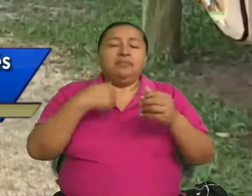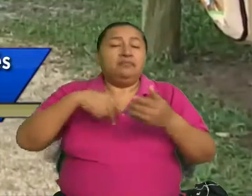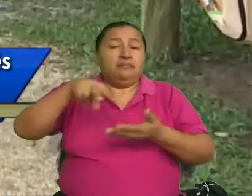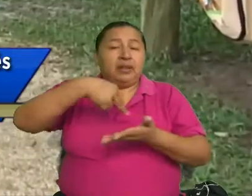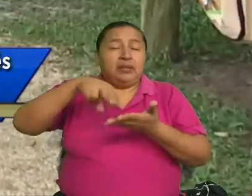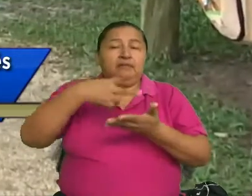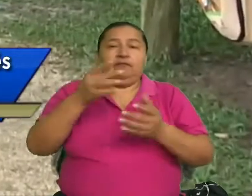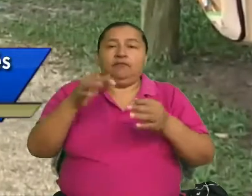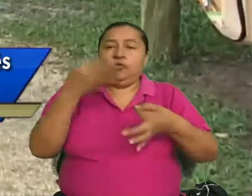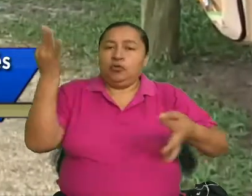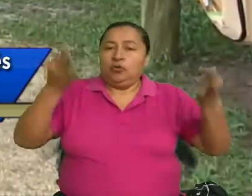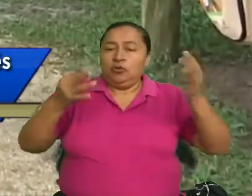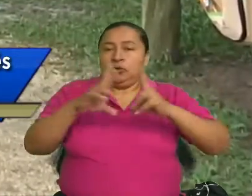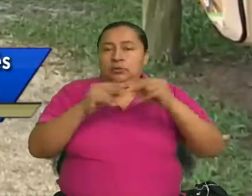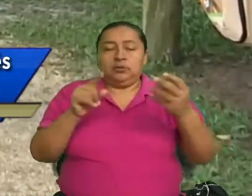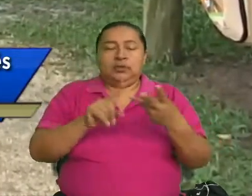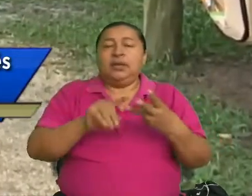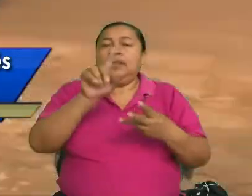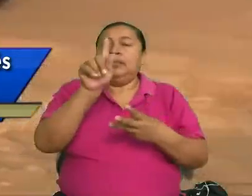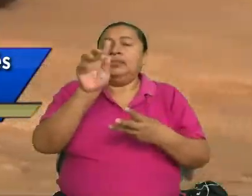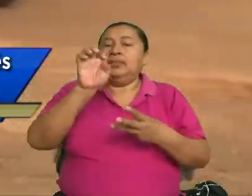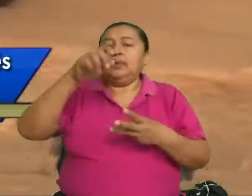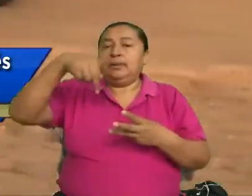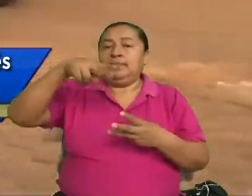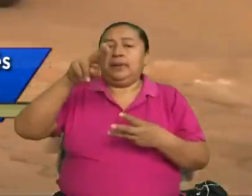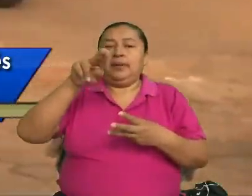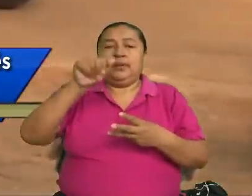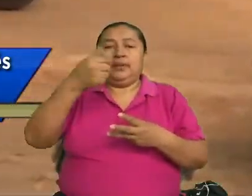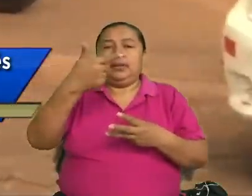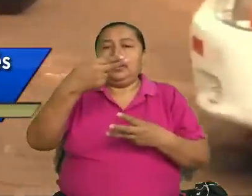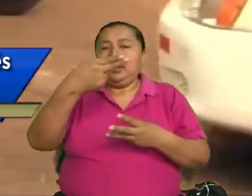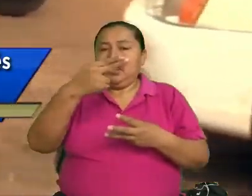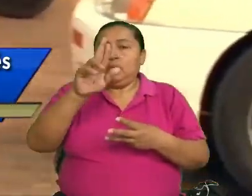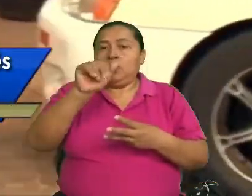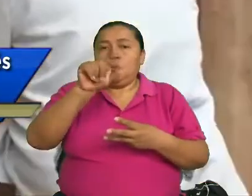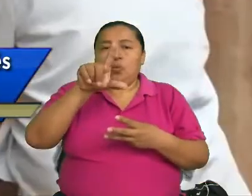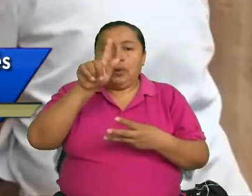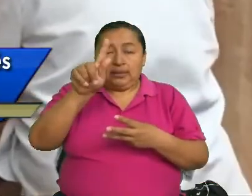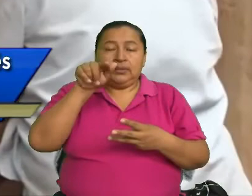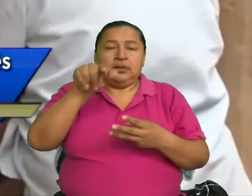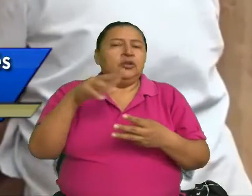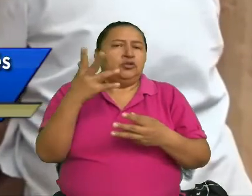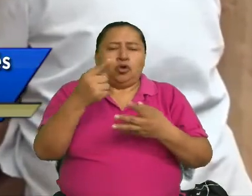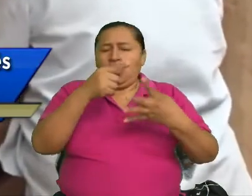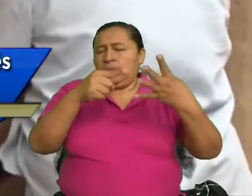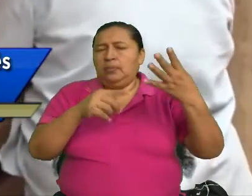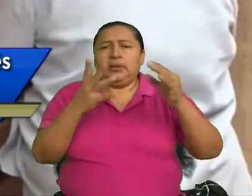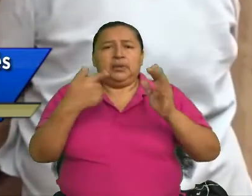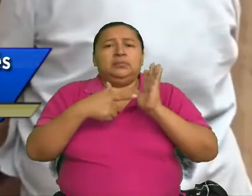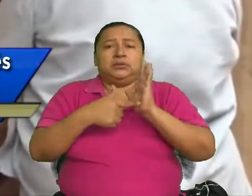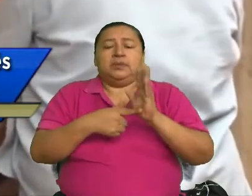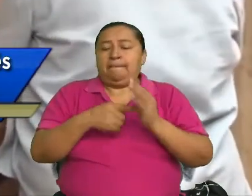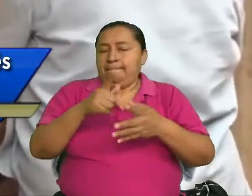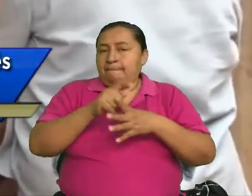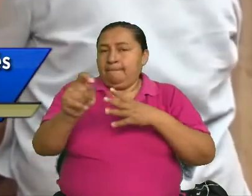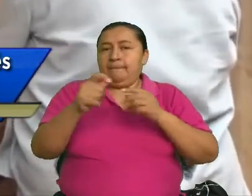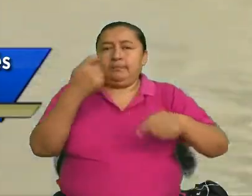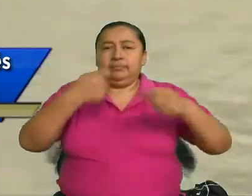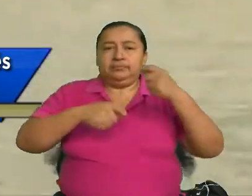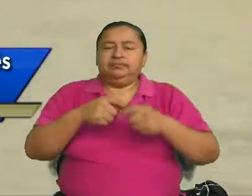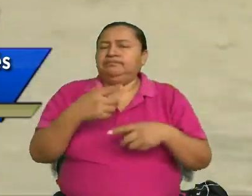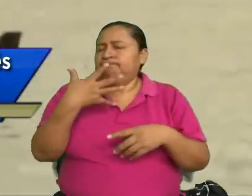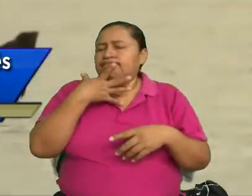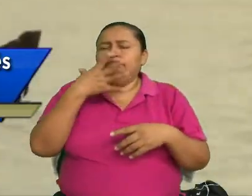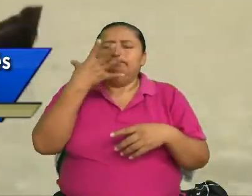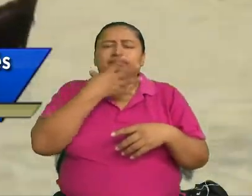Tepenahual, el Masehual, todos, poco a poco van a irse presentando en todo el mes de septiembre. Eso va a ser una